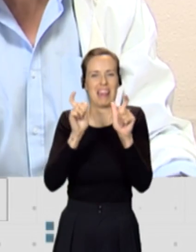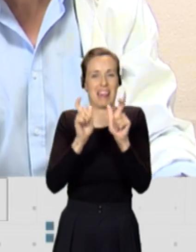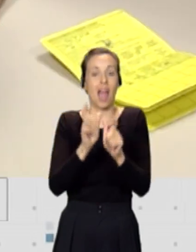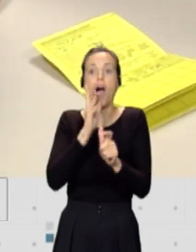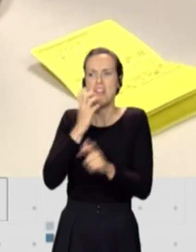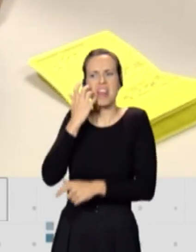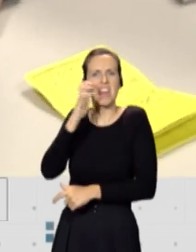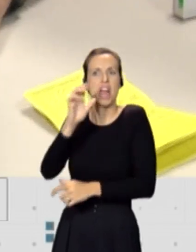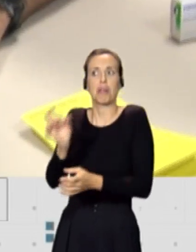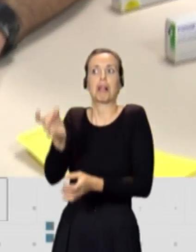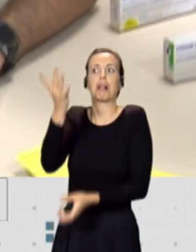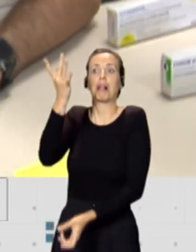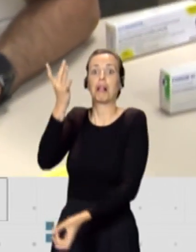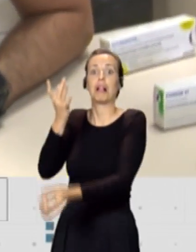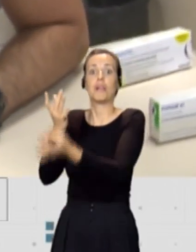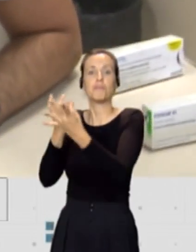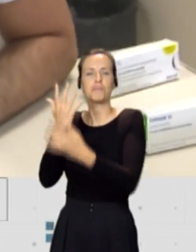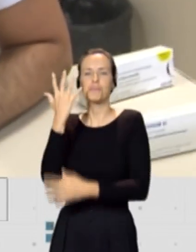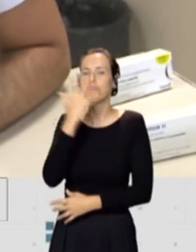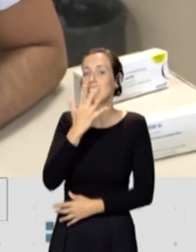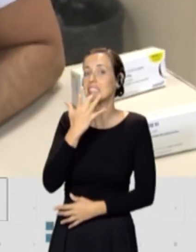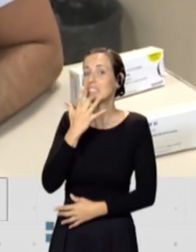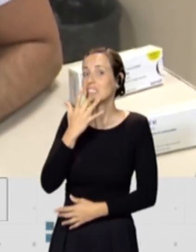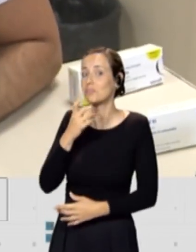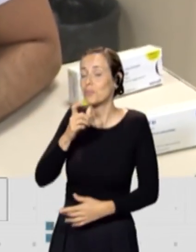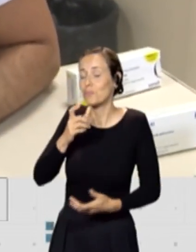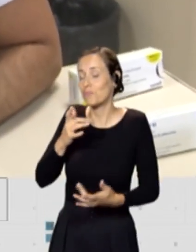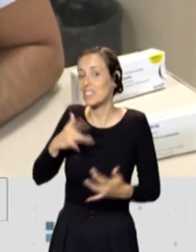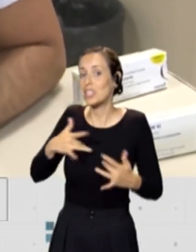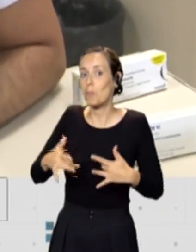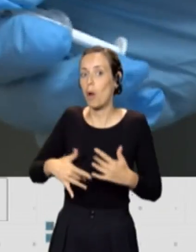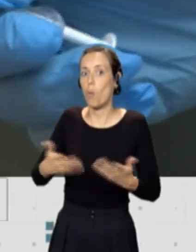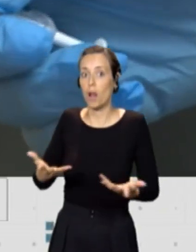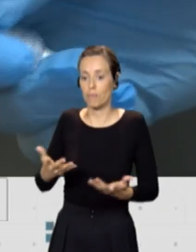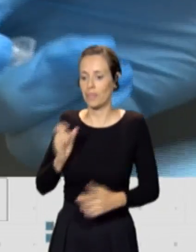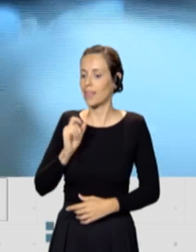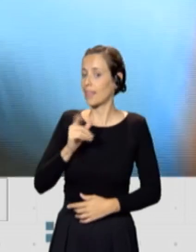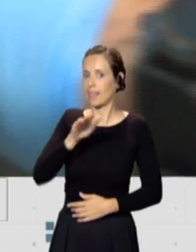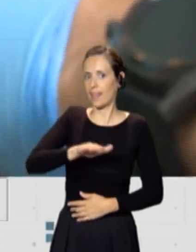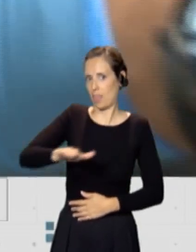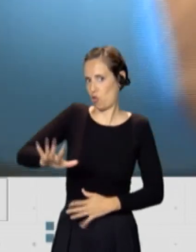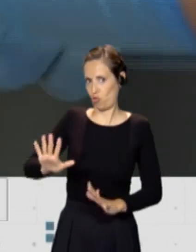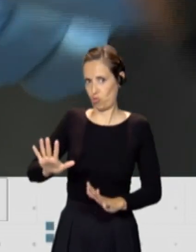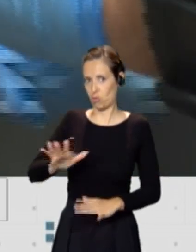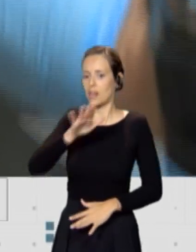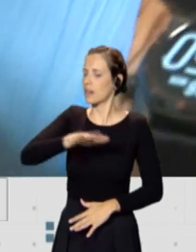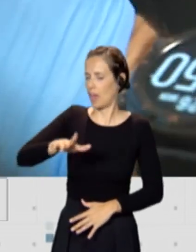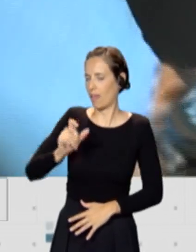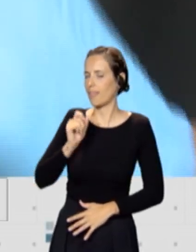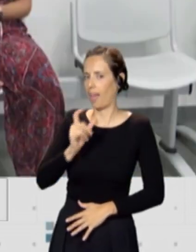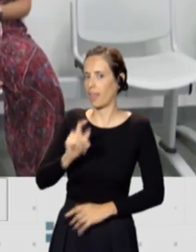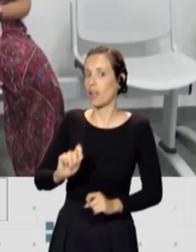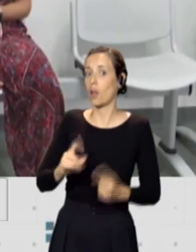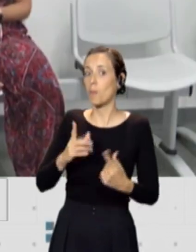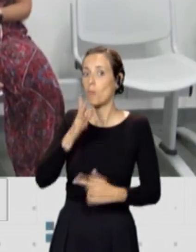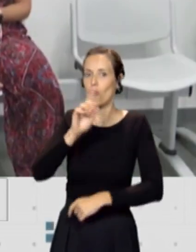cuando tenemos que sospecharla? Pues se sospecha en una persona, con frecuencia niños, porque es más frecuente en niños, que empiezan